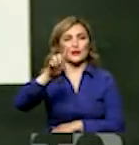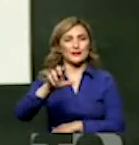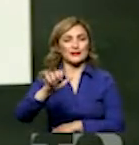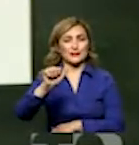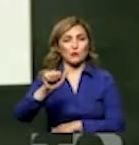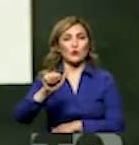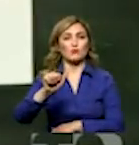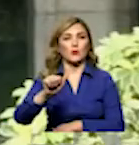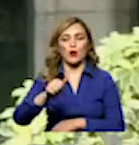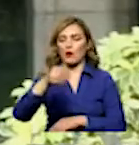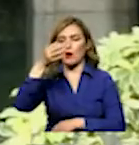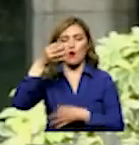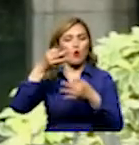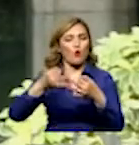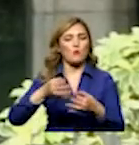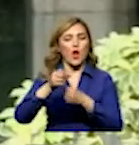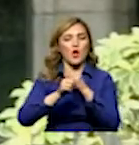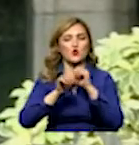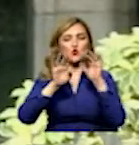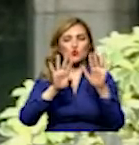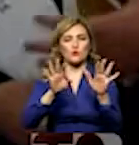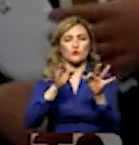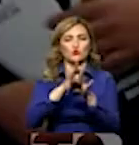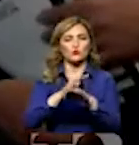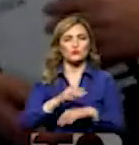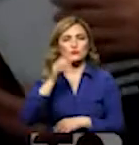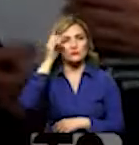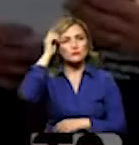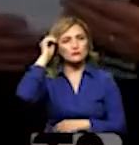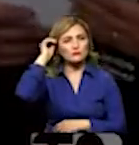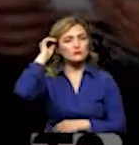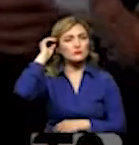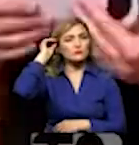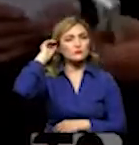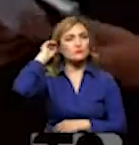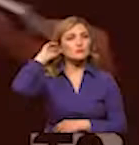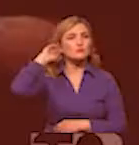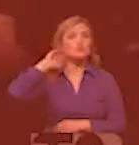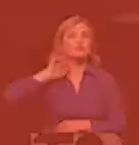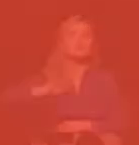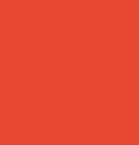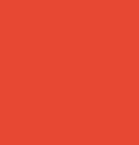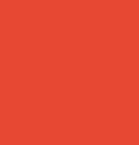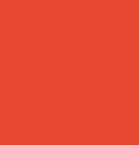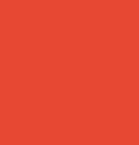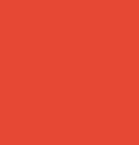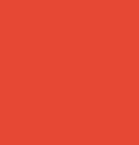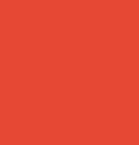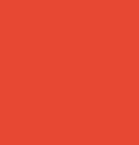que ya cumplieron 9 años en funciones. En Quito, Paul Coello, 24 horas.